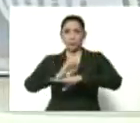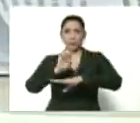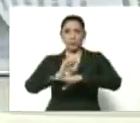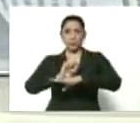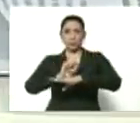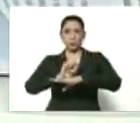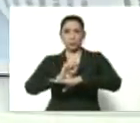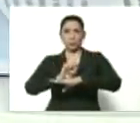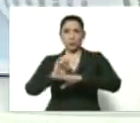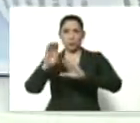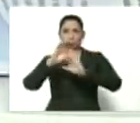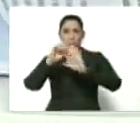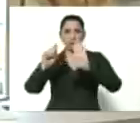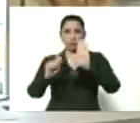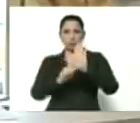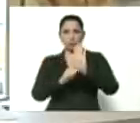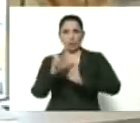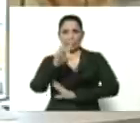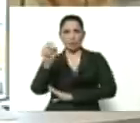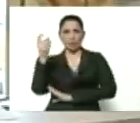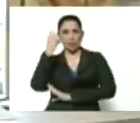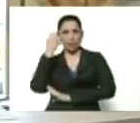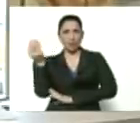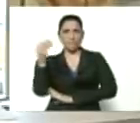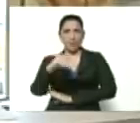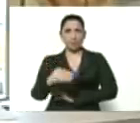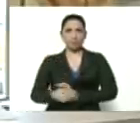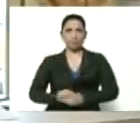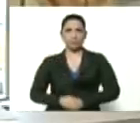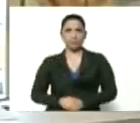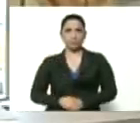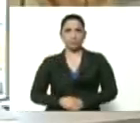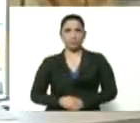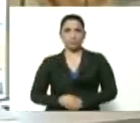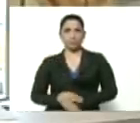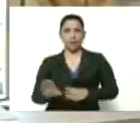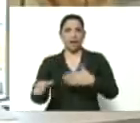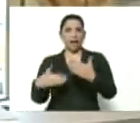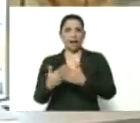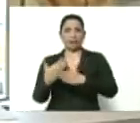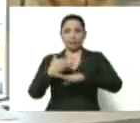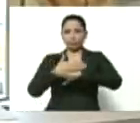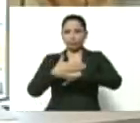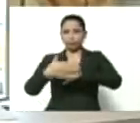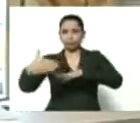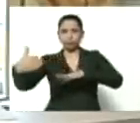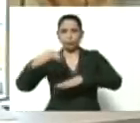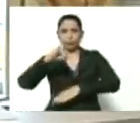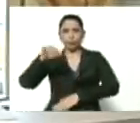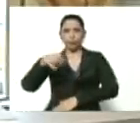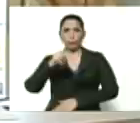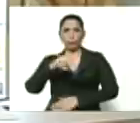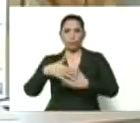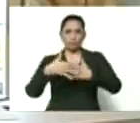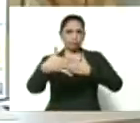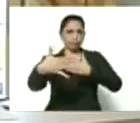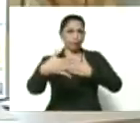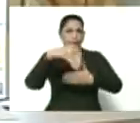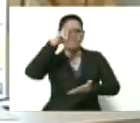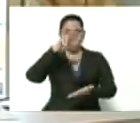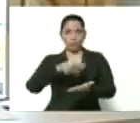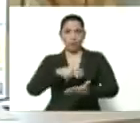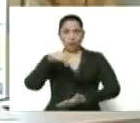constitucional 30 días más, hasta más allá de junio. Bueno, aprobado, aquí firmo la carta